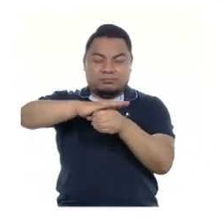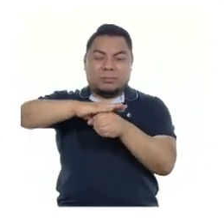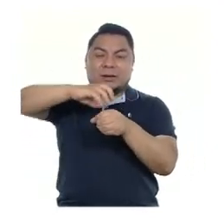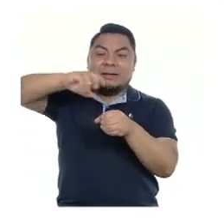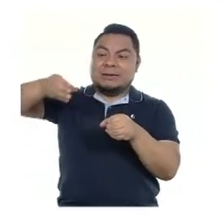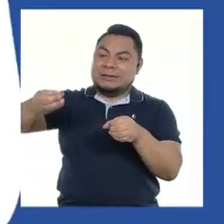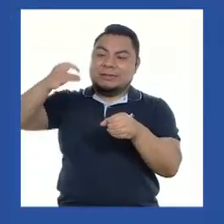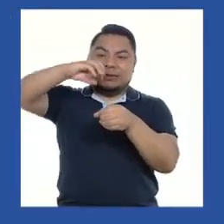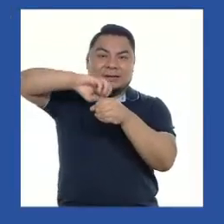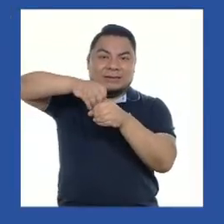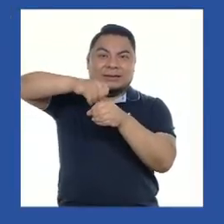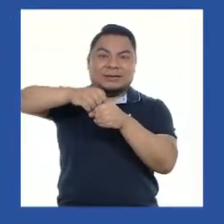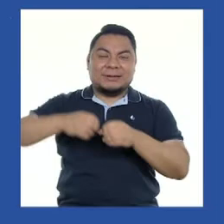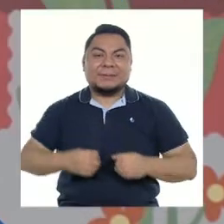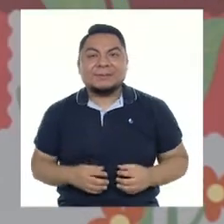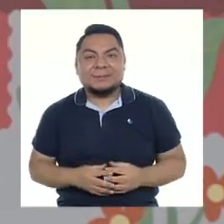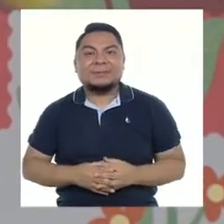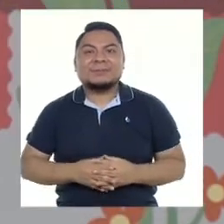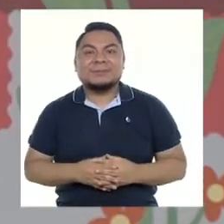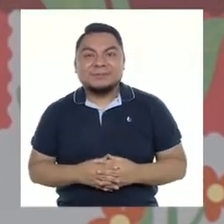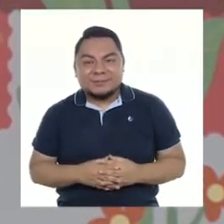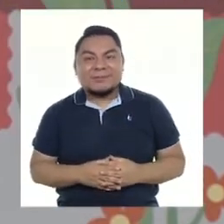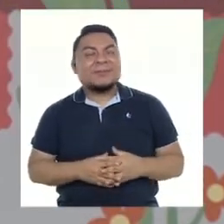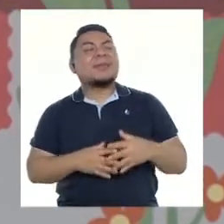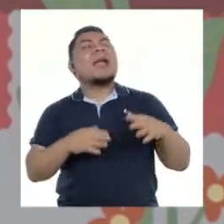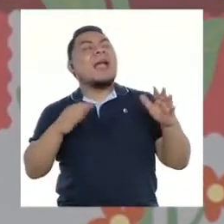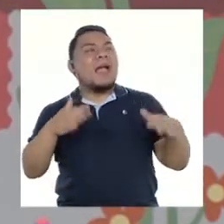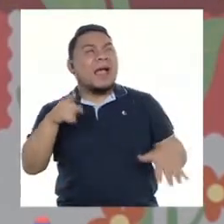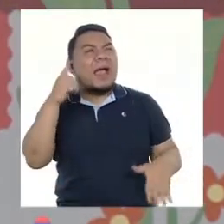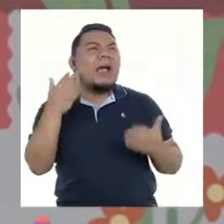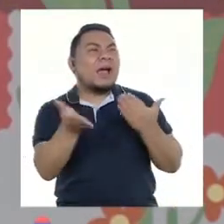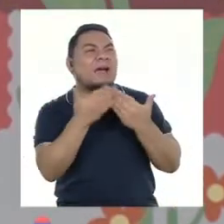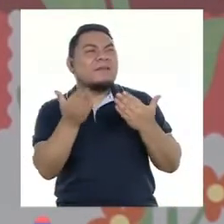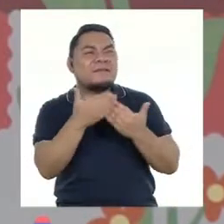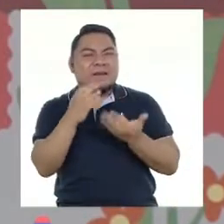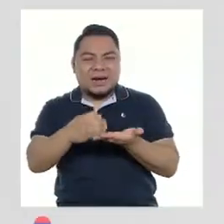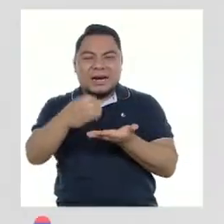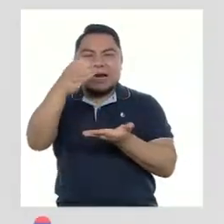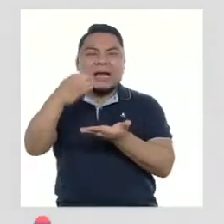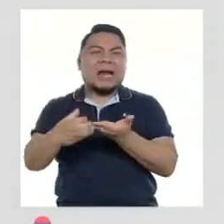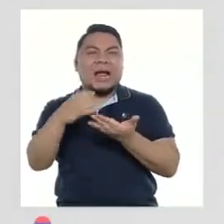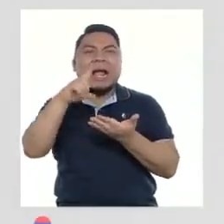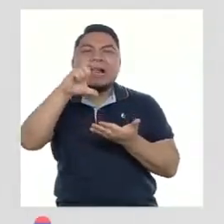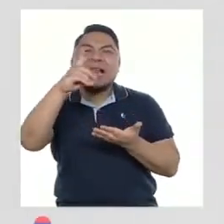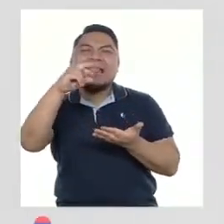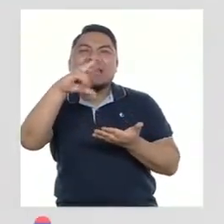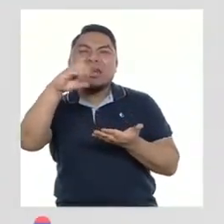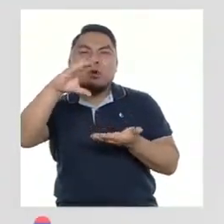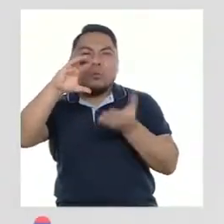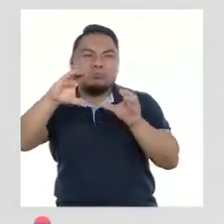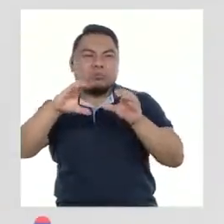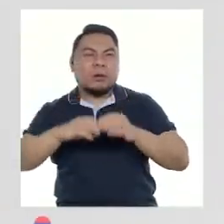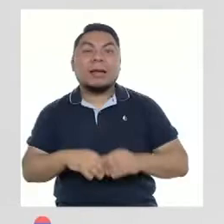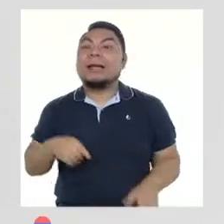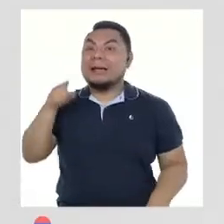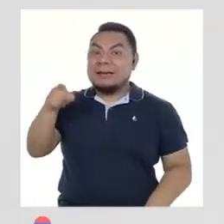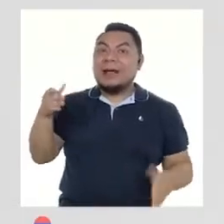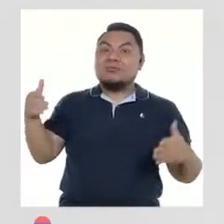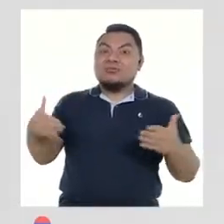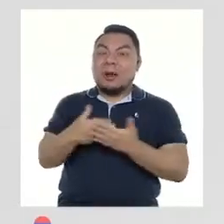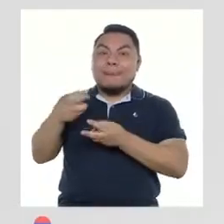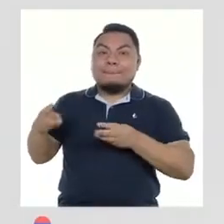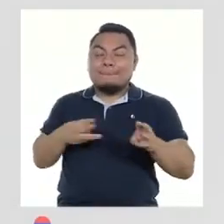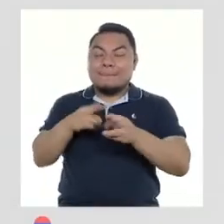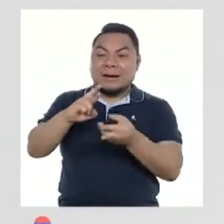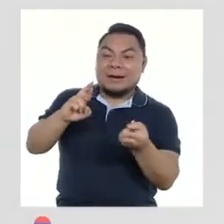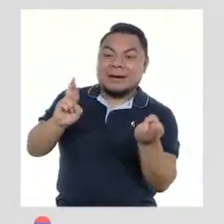cierran colocando la tapa. ¡Ah! ¡Es fácil hacer un ecoladrillo! ¡Ah! ¡Esta sí es una nueva manera de